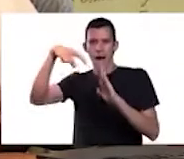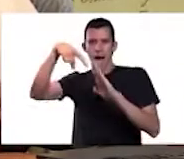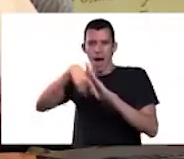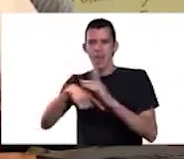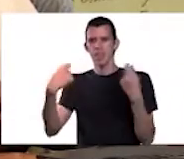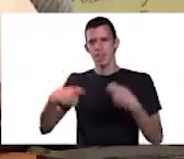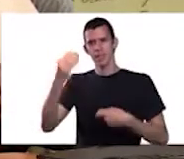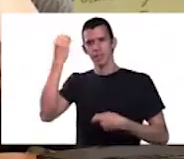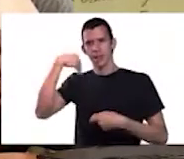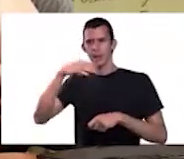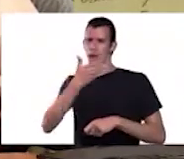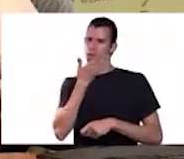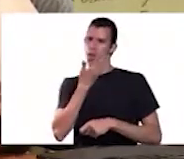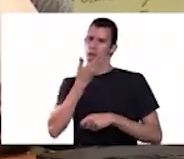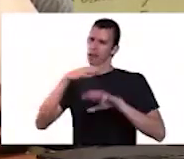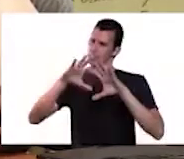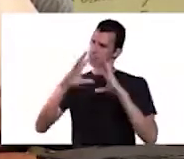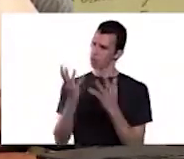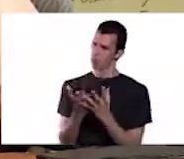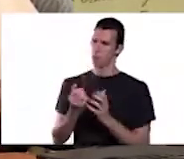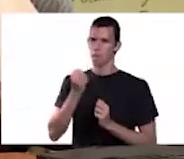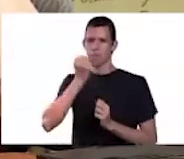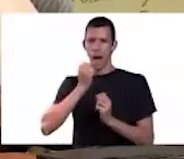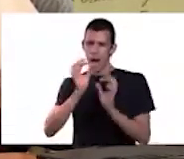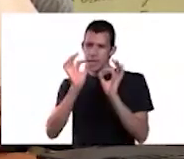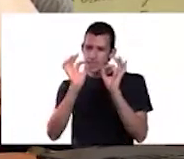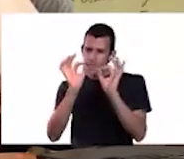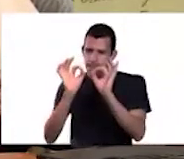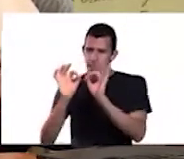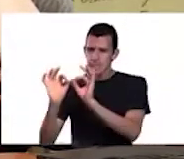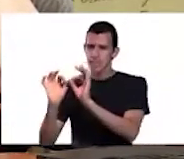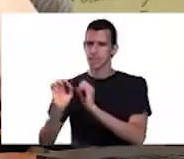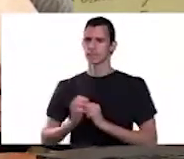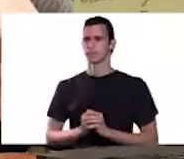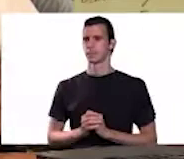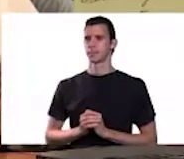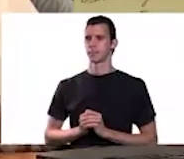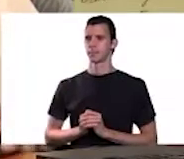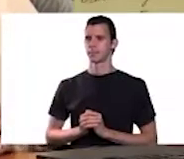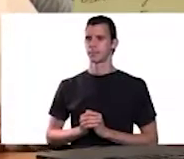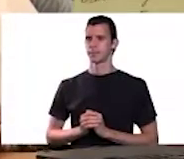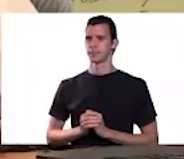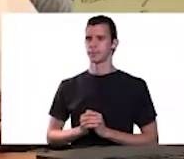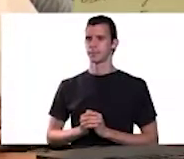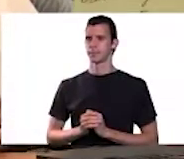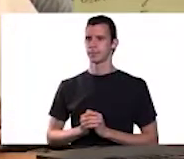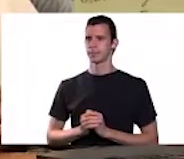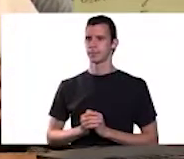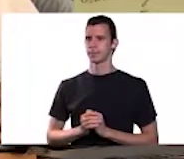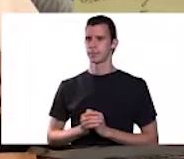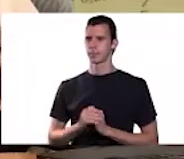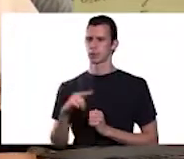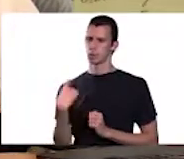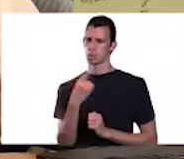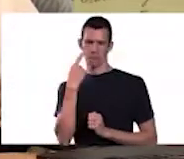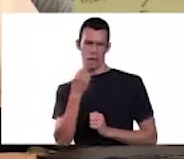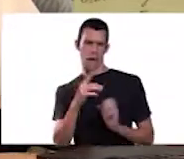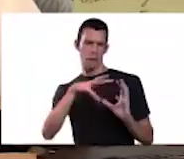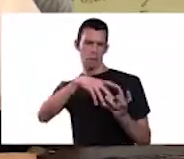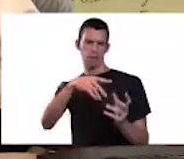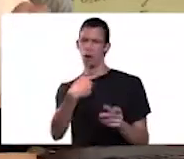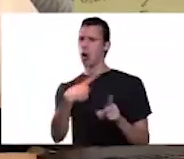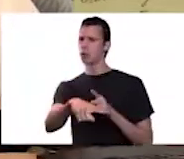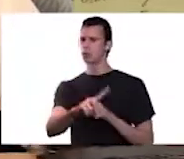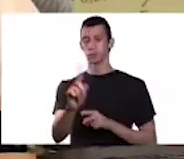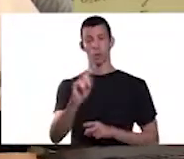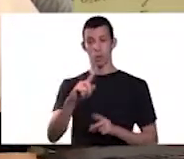debemos profundizar un poco más, que debemos tener más detalladas y no debemos dejarla a un